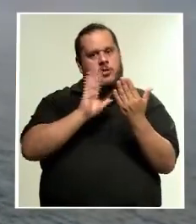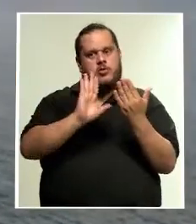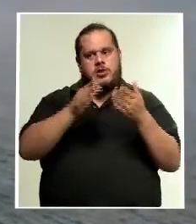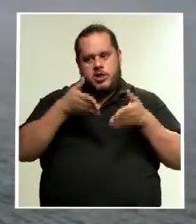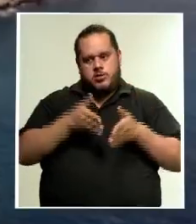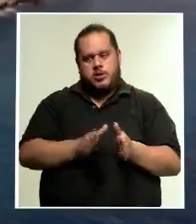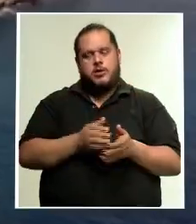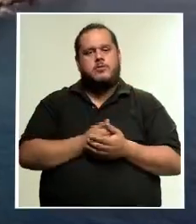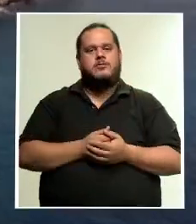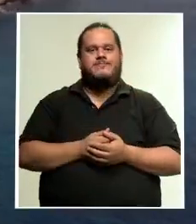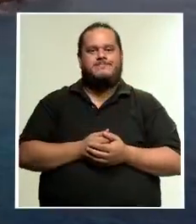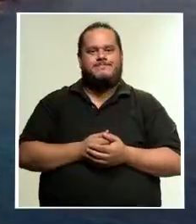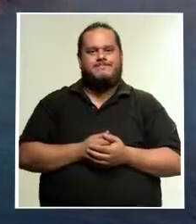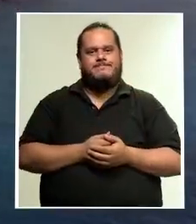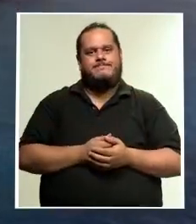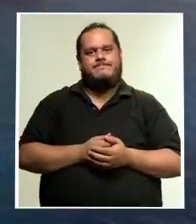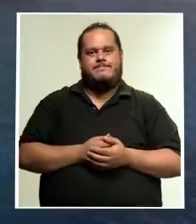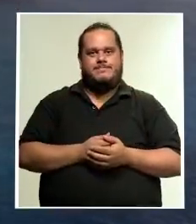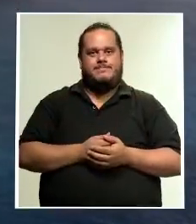hijos.